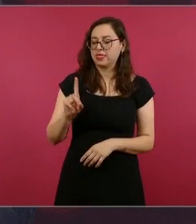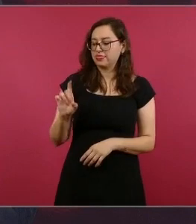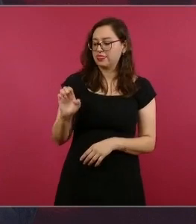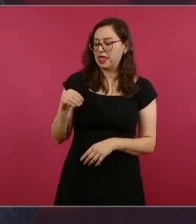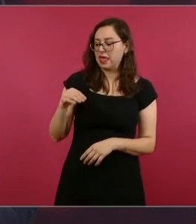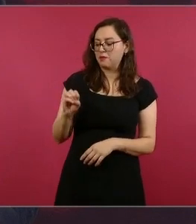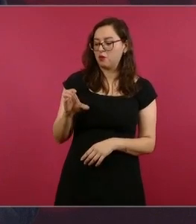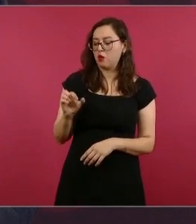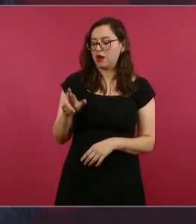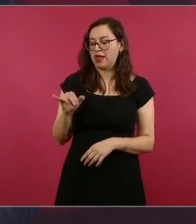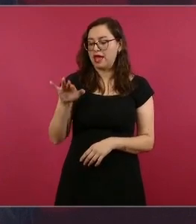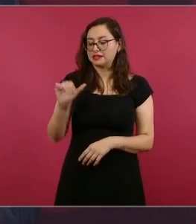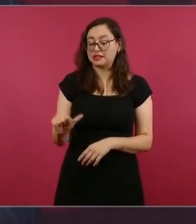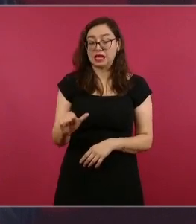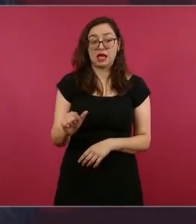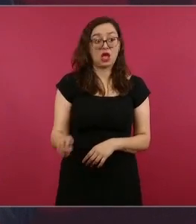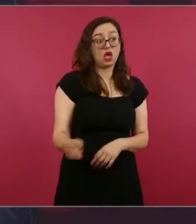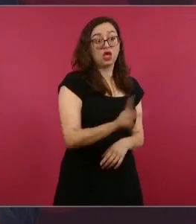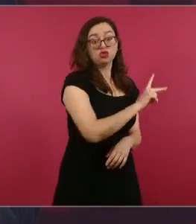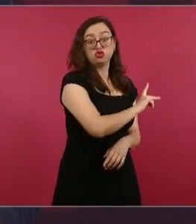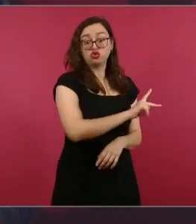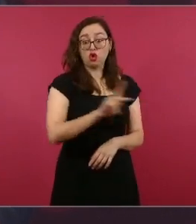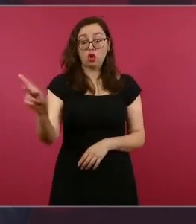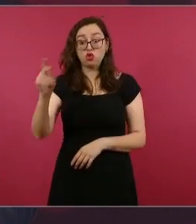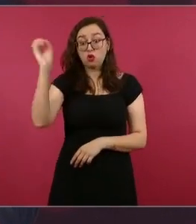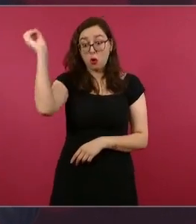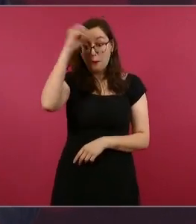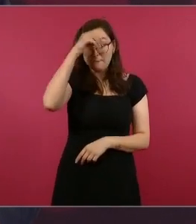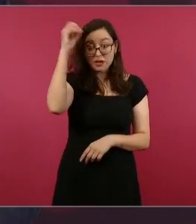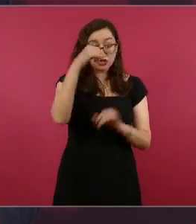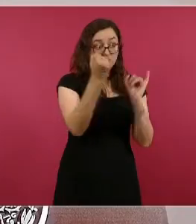único, porque eso sería totalitario, sería